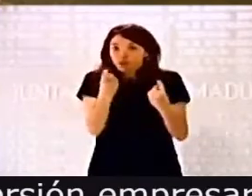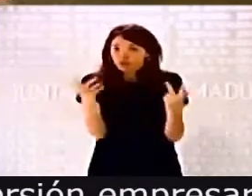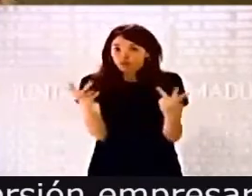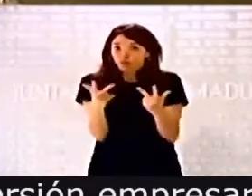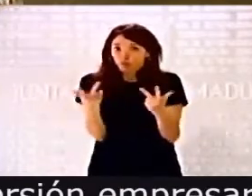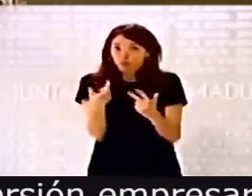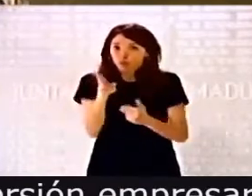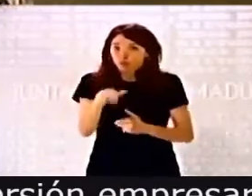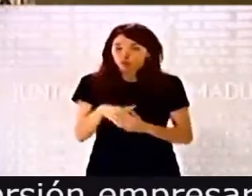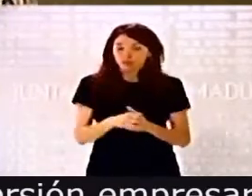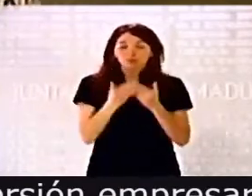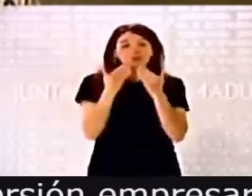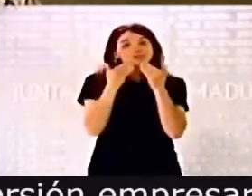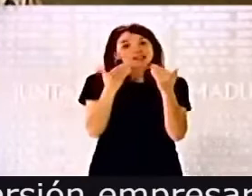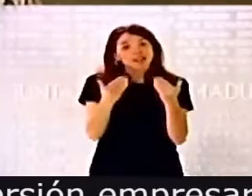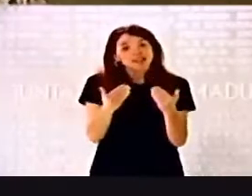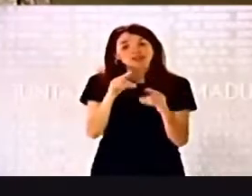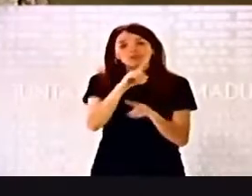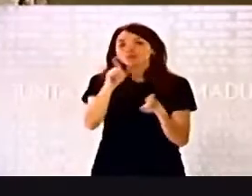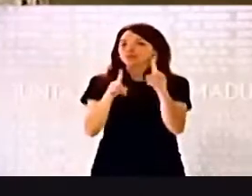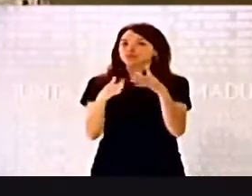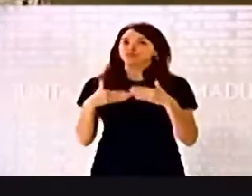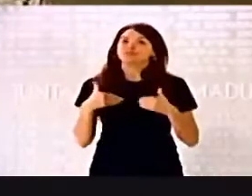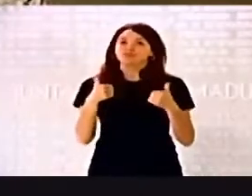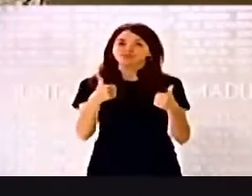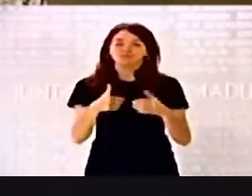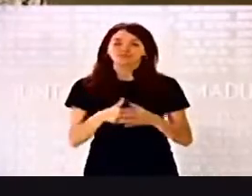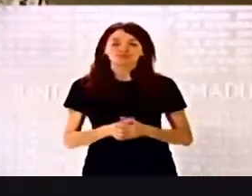urgencia. Muchas gracias y a vuestra disposición.